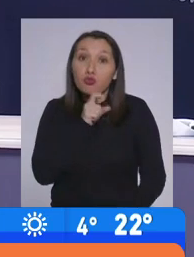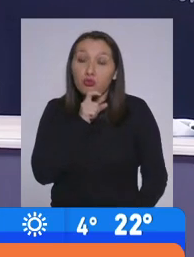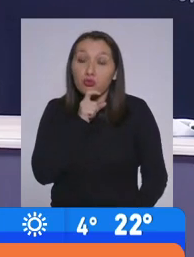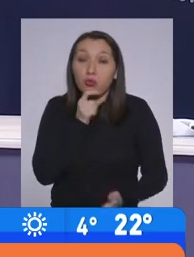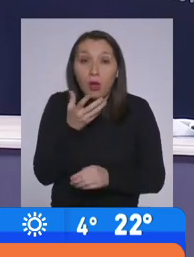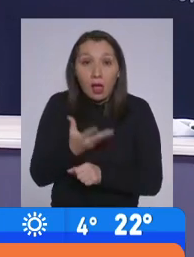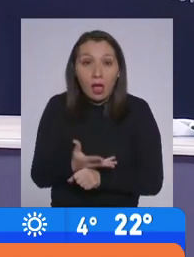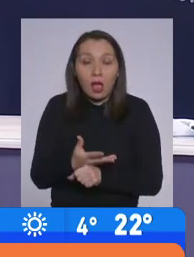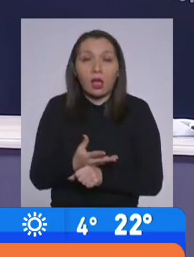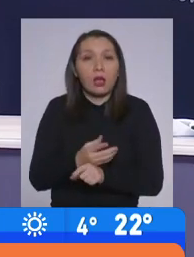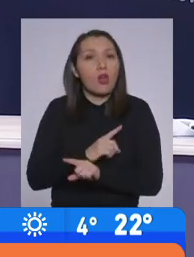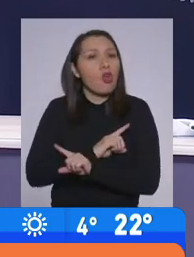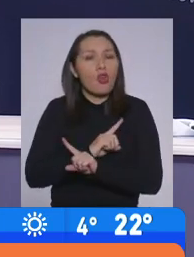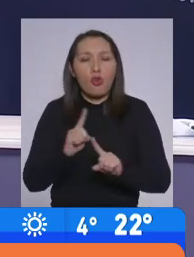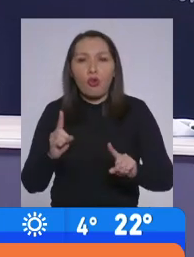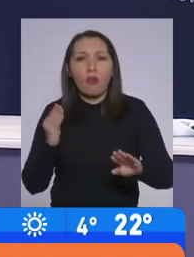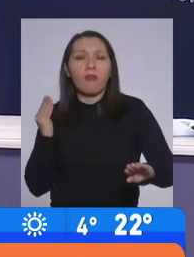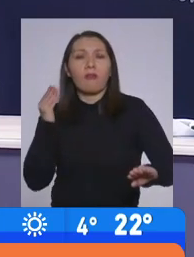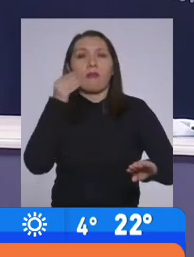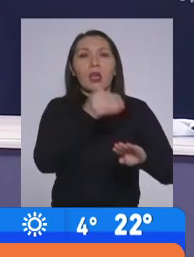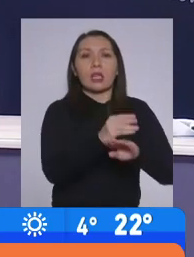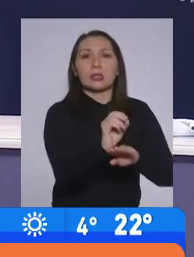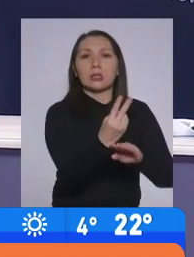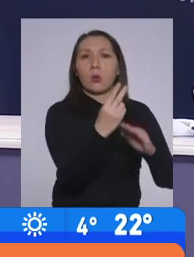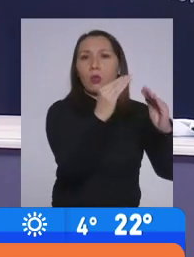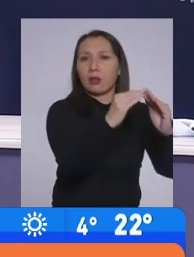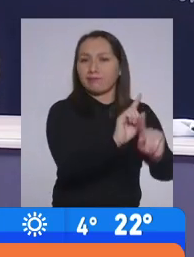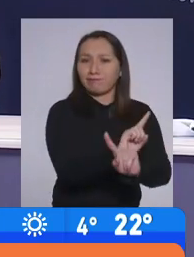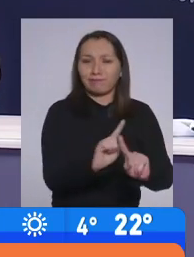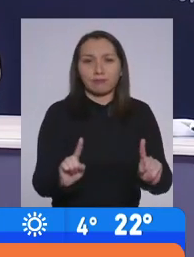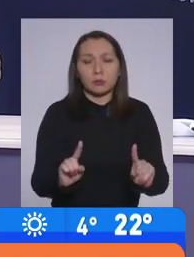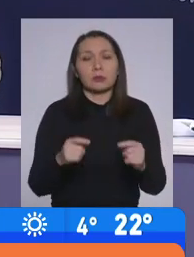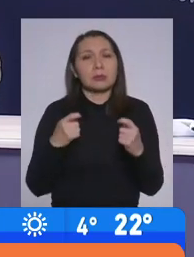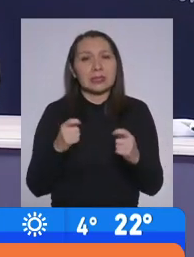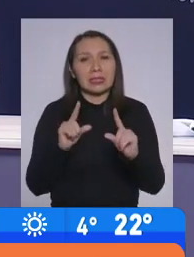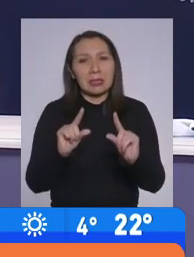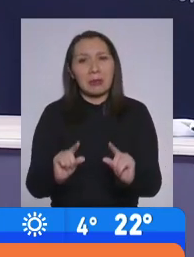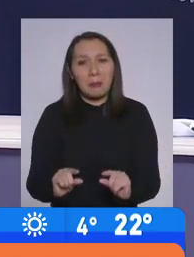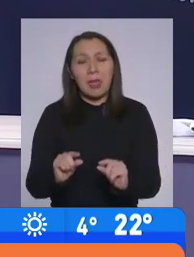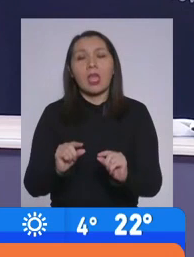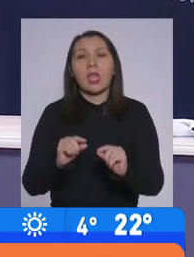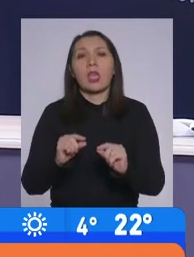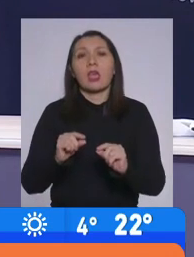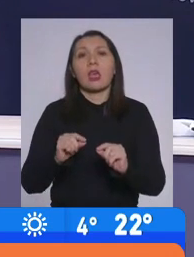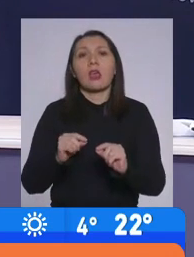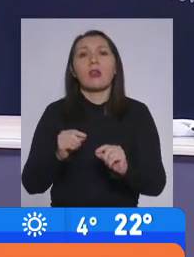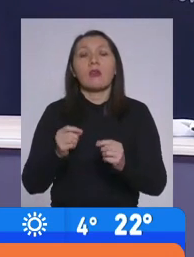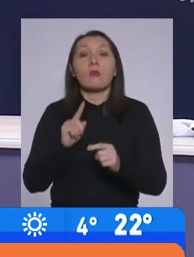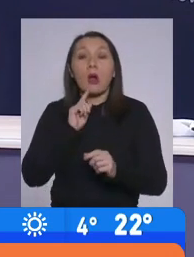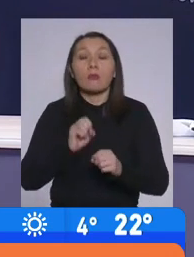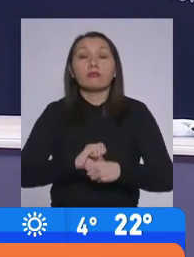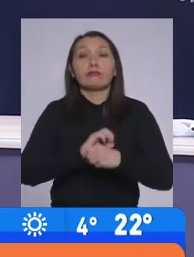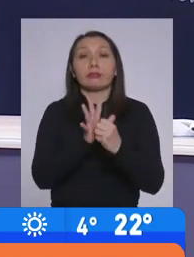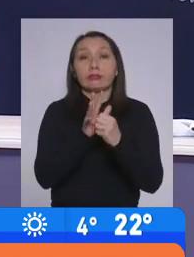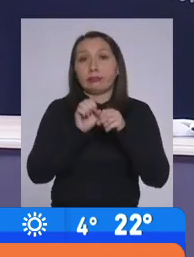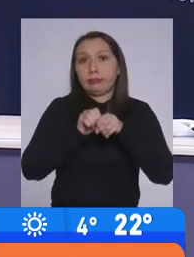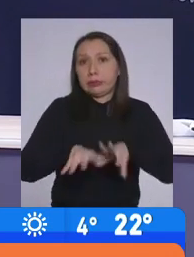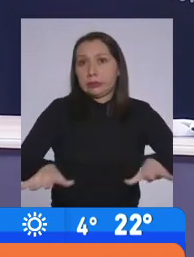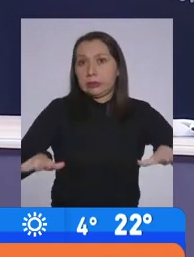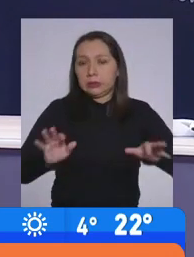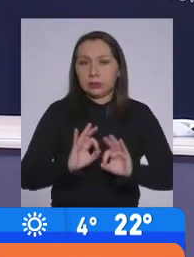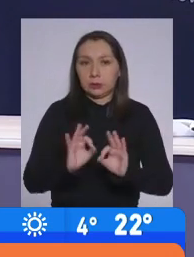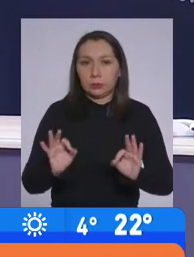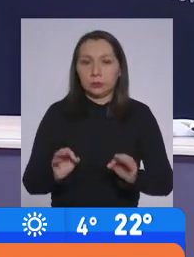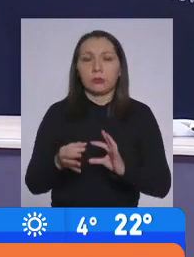entre medio no se desplacen a la segunda vivienda para evitar y disminuir la aparición de otros brotes